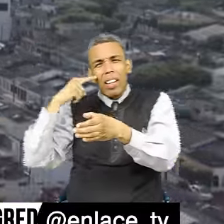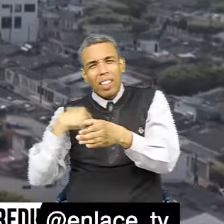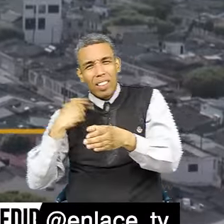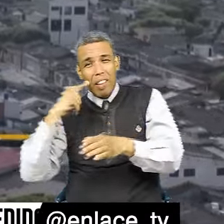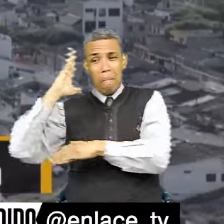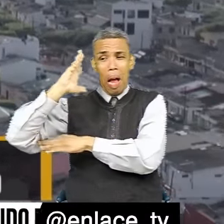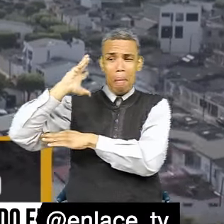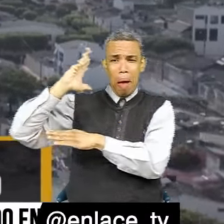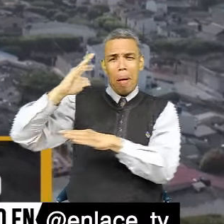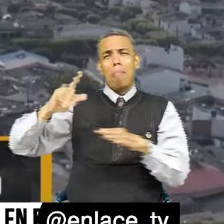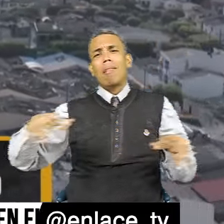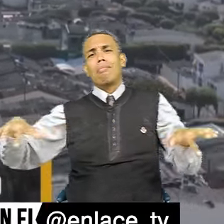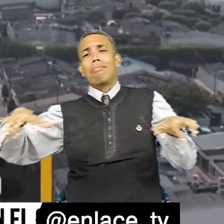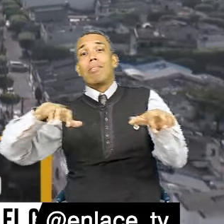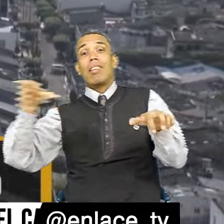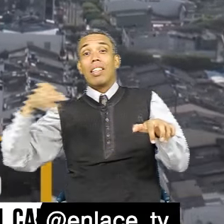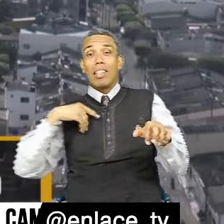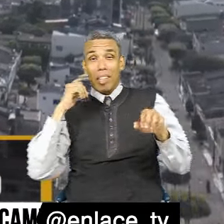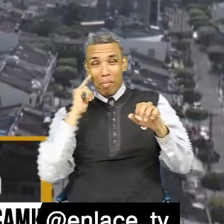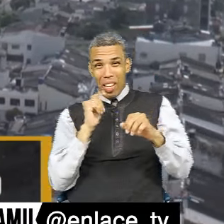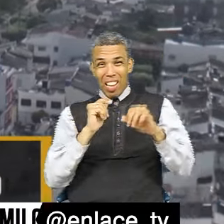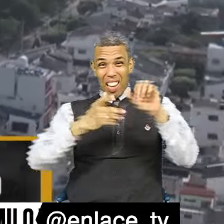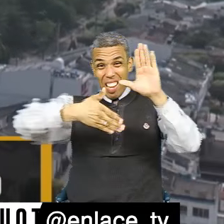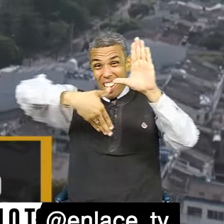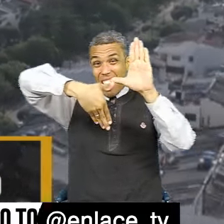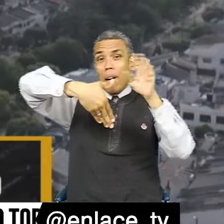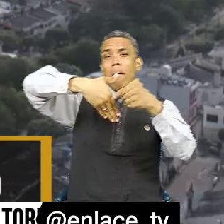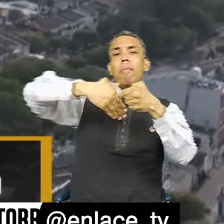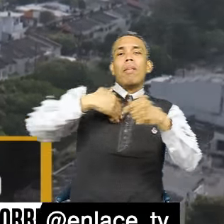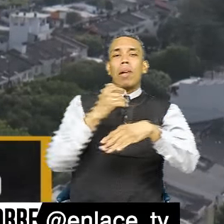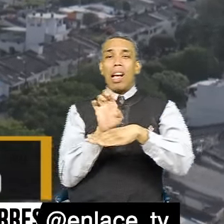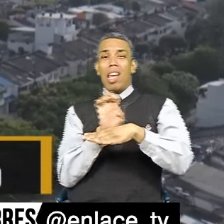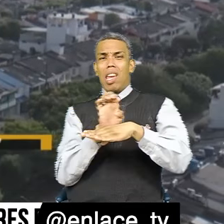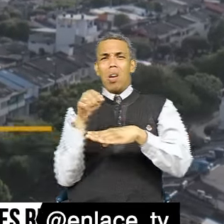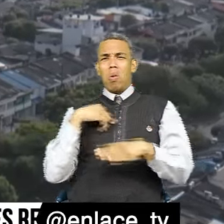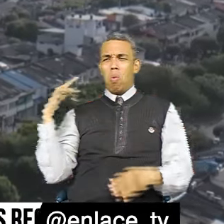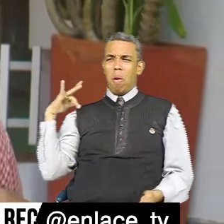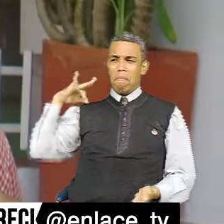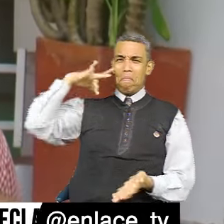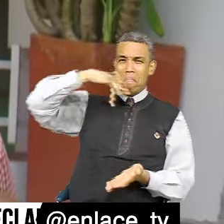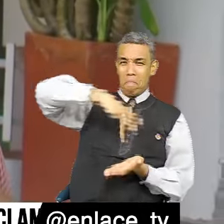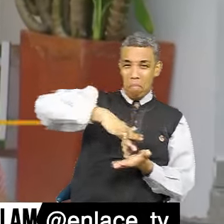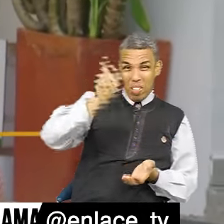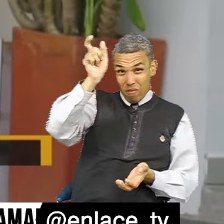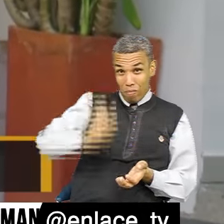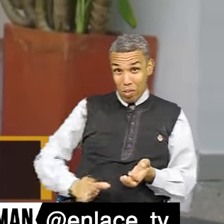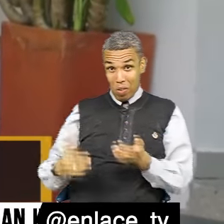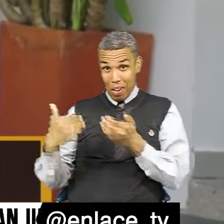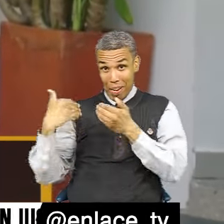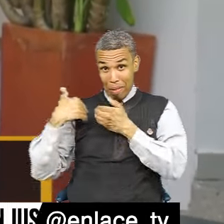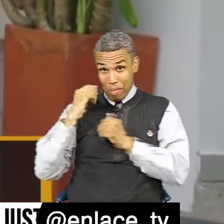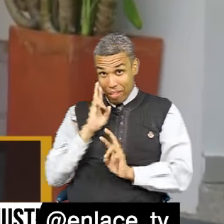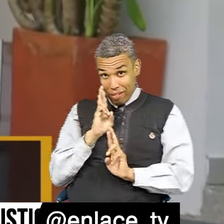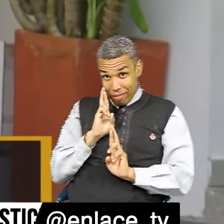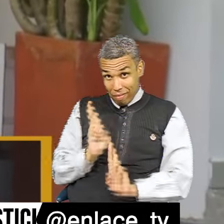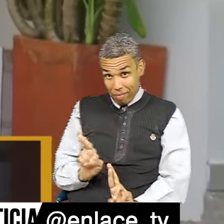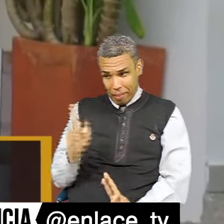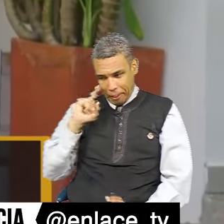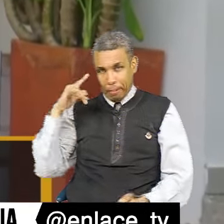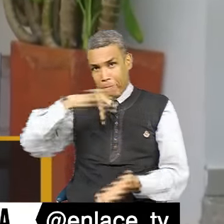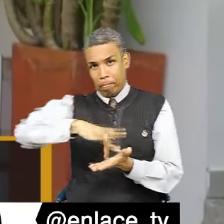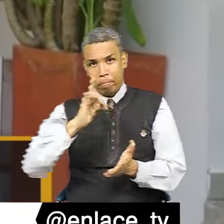Barranca Bermeja será sede desde este jueves de encuentro para el análisis del impacto del fracking en esta zona del país. Estamos invitando a la comunidad barranqueña a la segunda